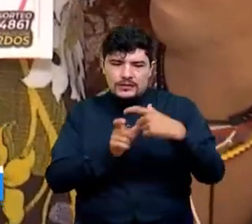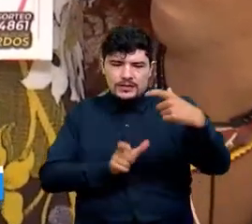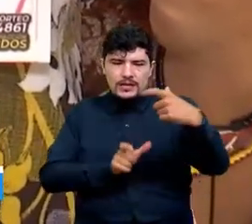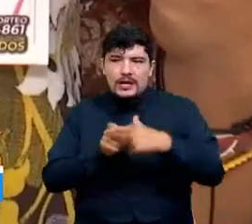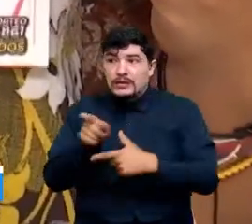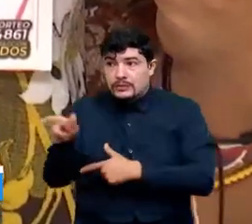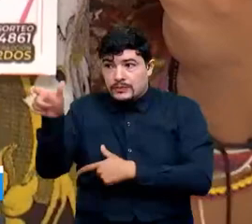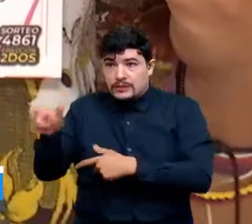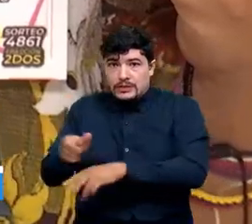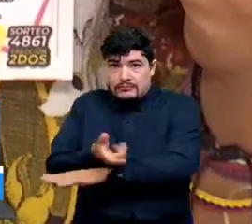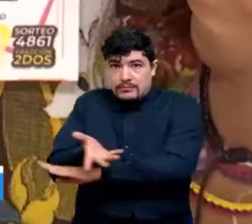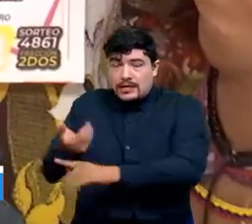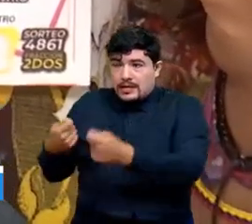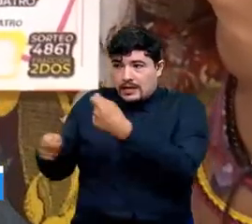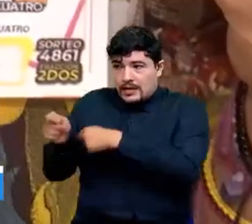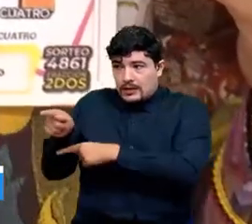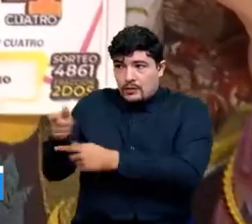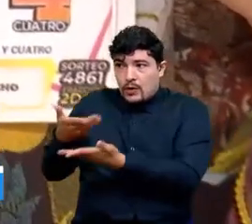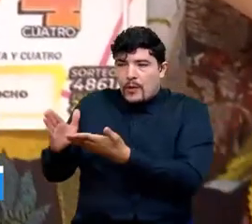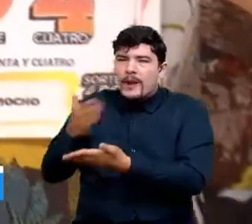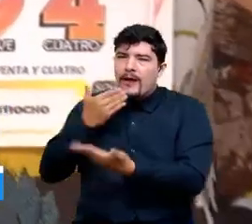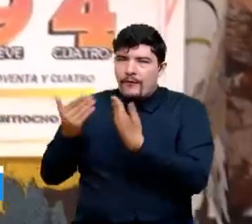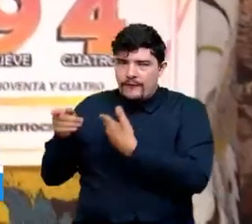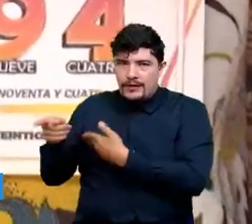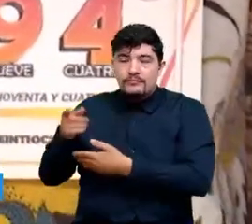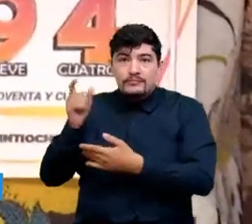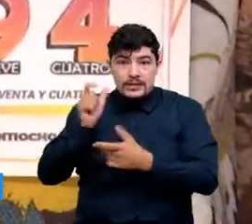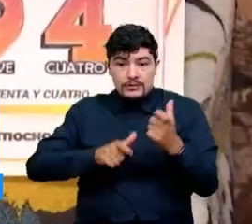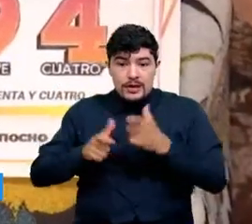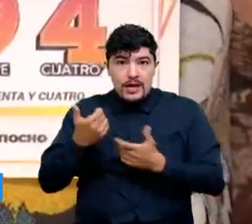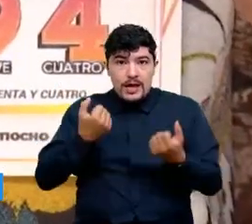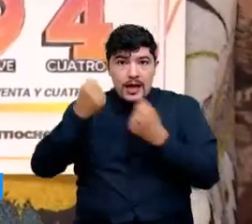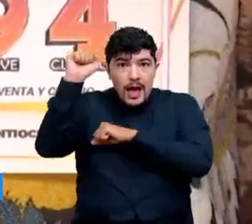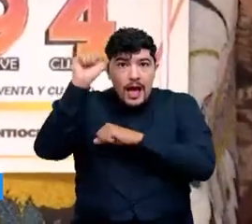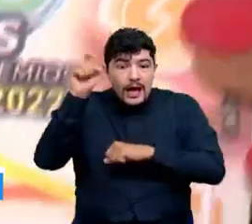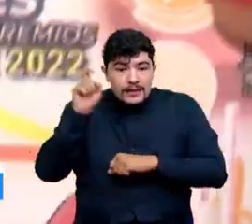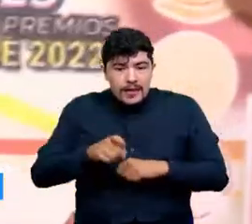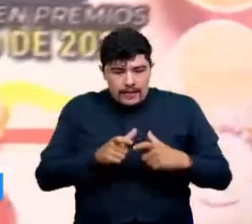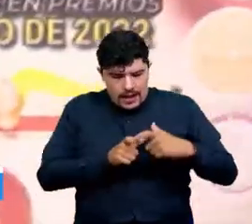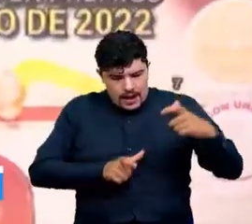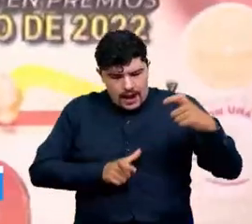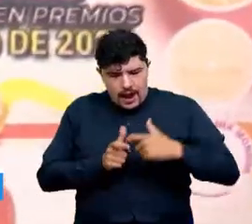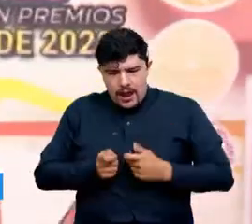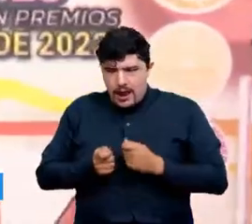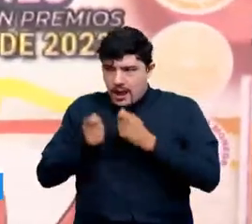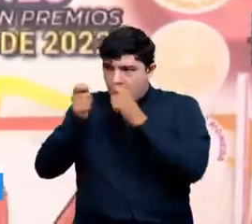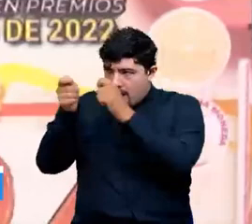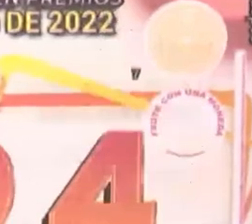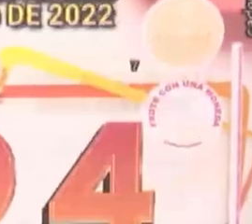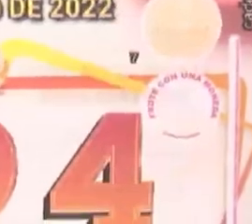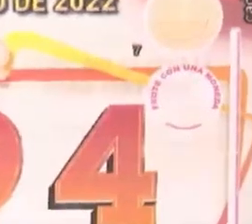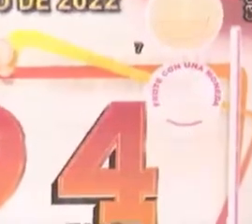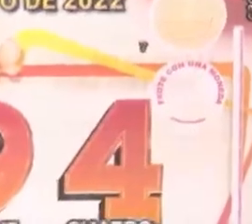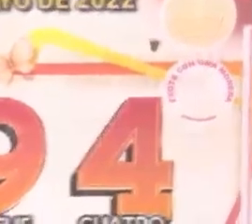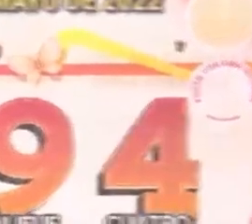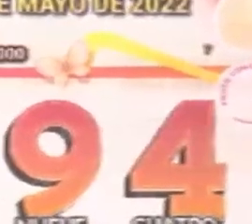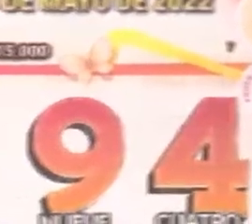lotero de confianza debido a que los ganadores de estos espectaculares premios deberán presentar el billete original